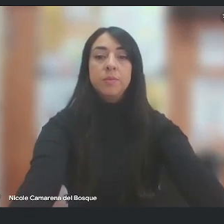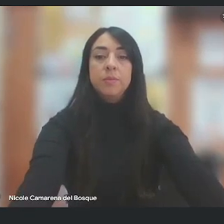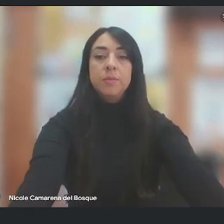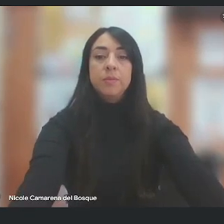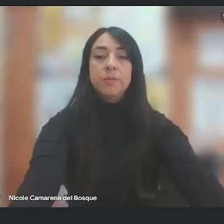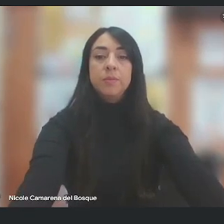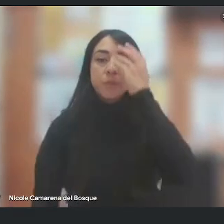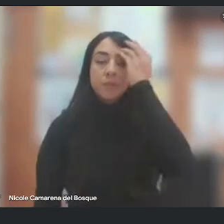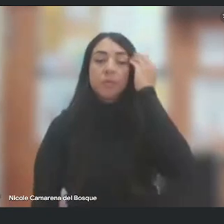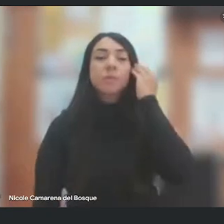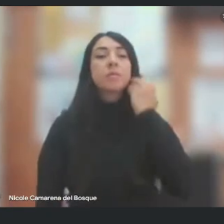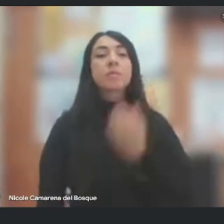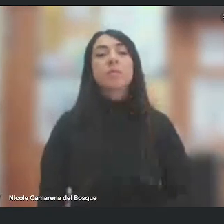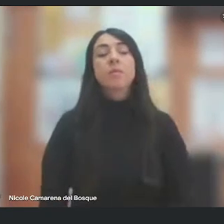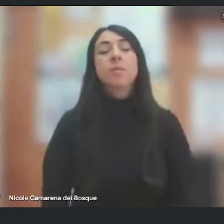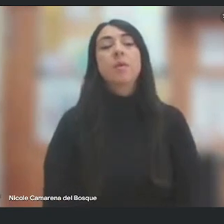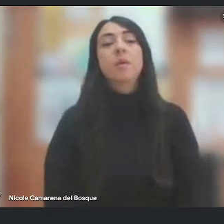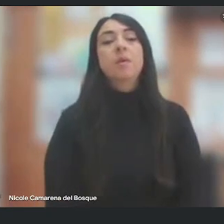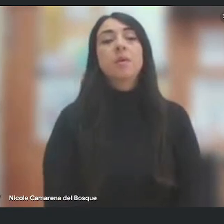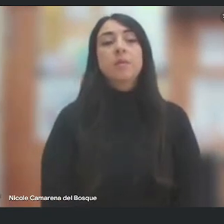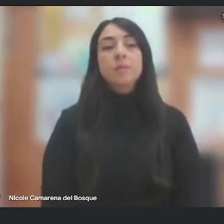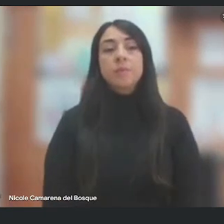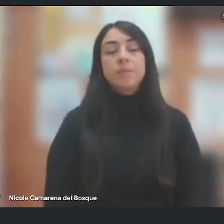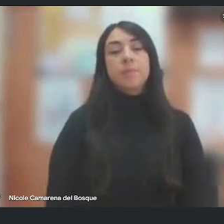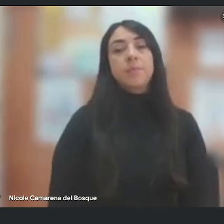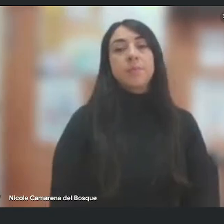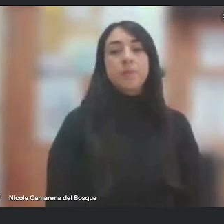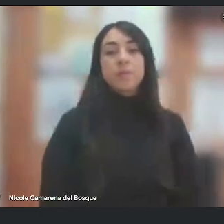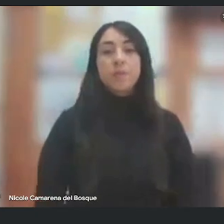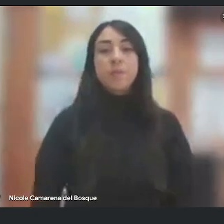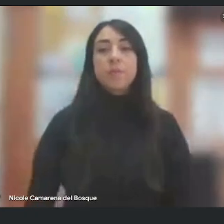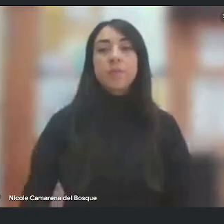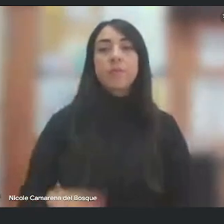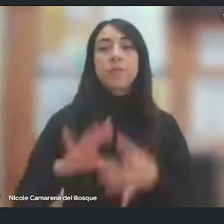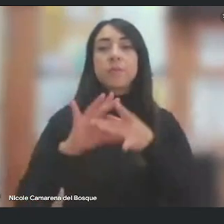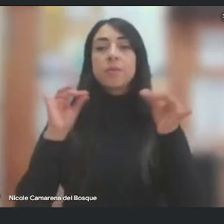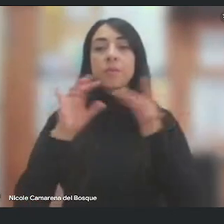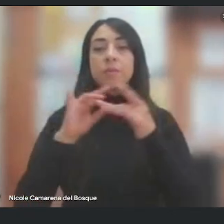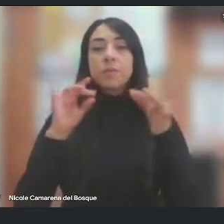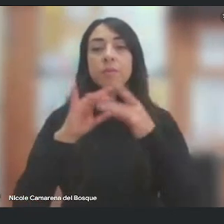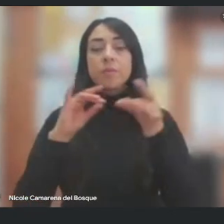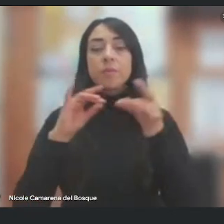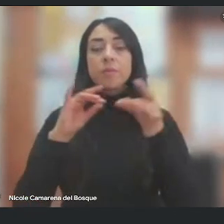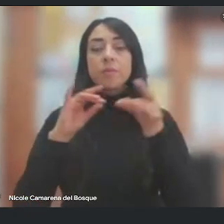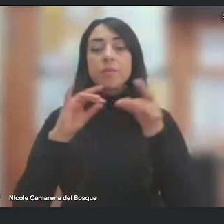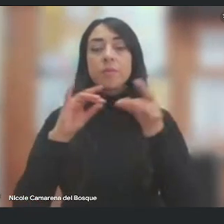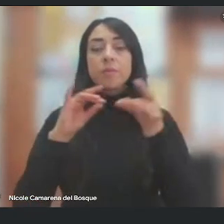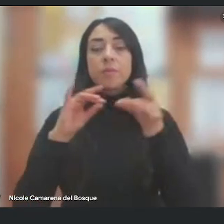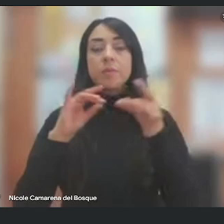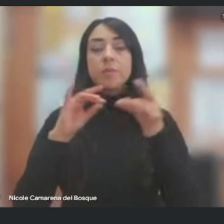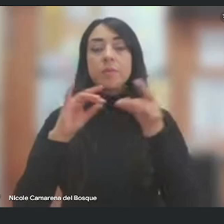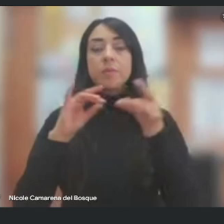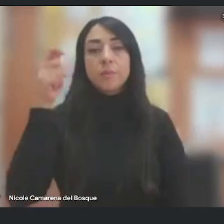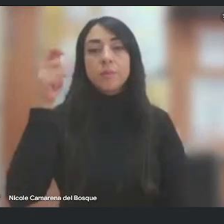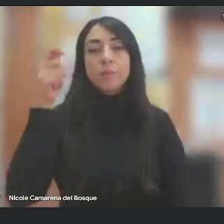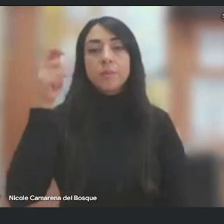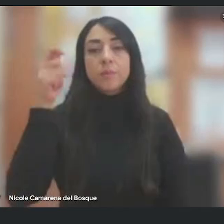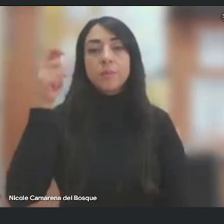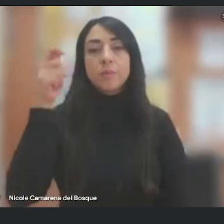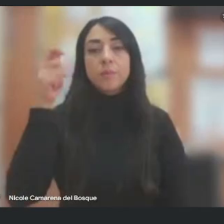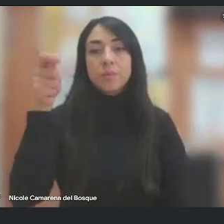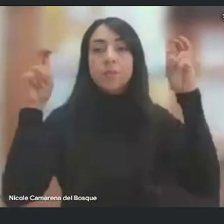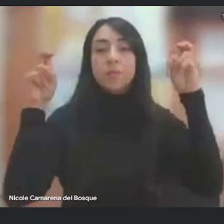Vamos a explicar qué es primero el ciclo menstrual. A lo mejor la mayoría de ustedes ya saben, pero vamos entonces a recordar